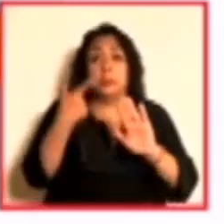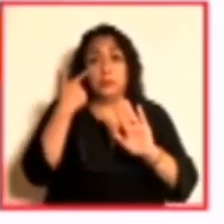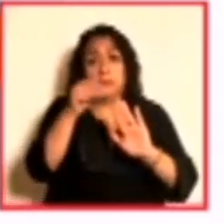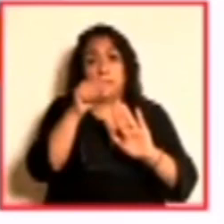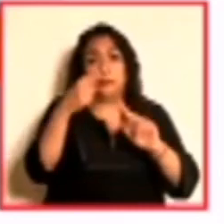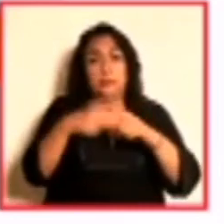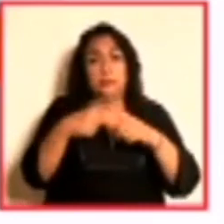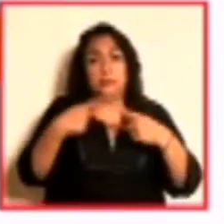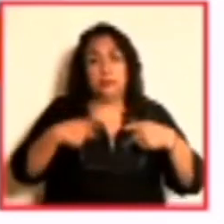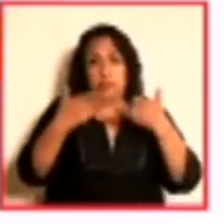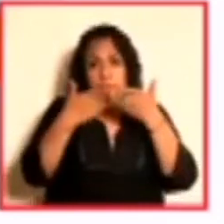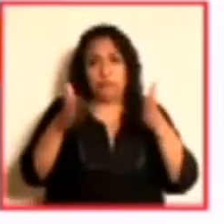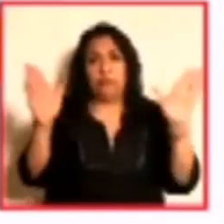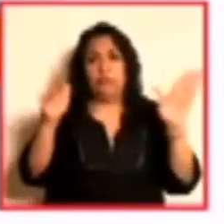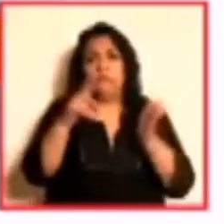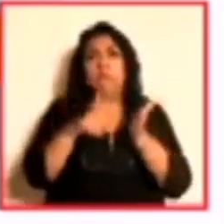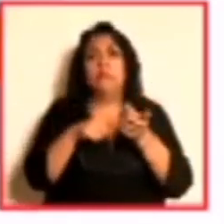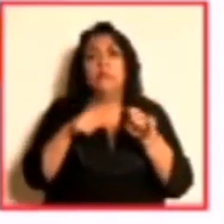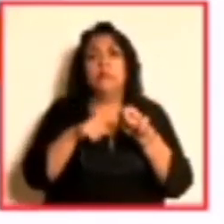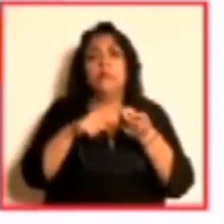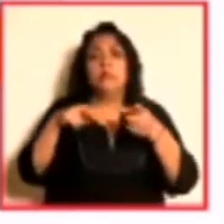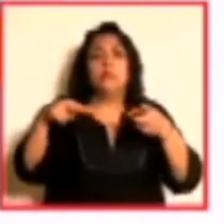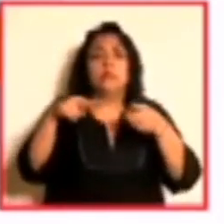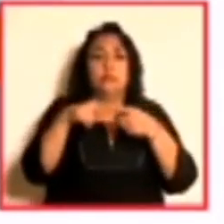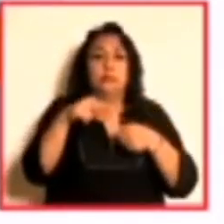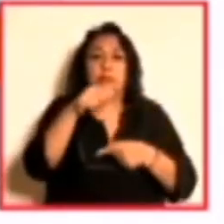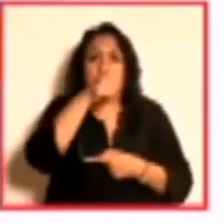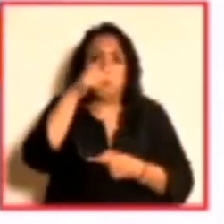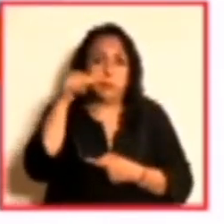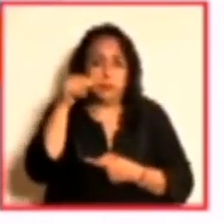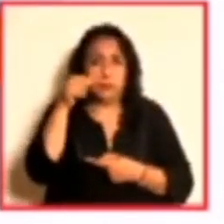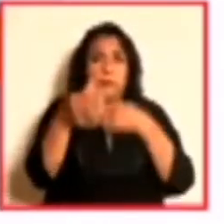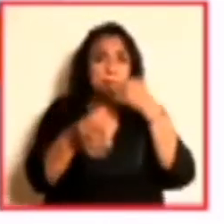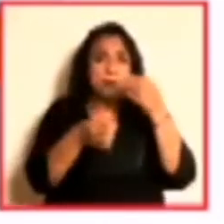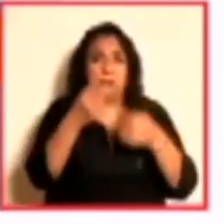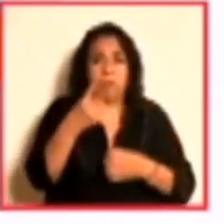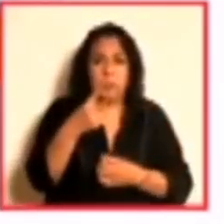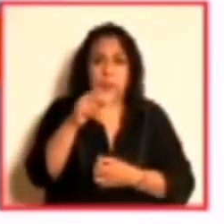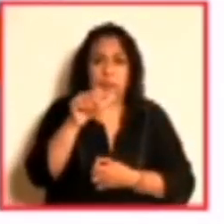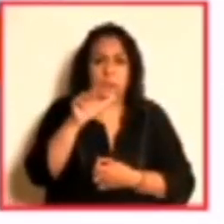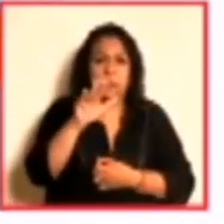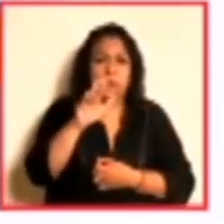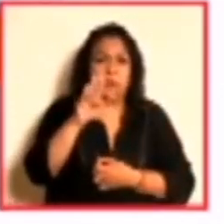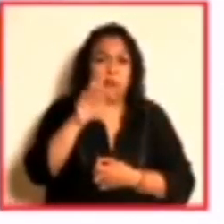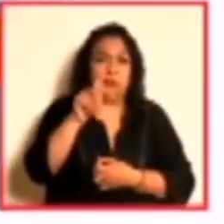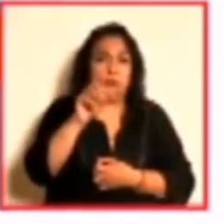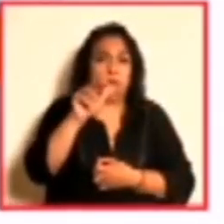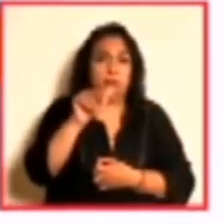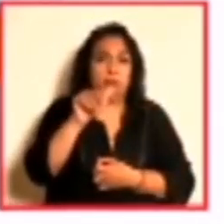abierta al público, en la Plaza Benito Juárez. Noticias 22, Alberto Aranda.